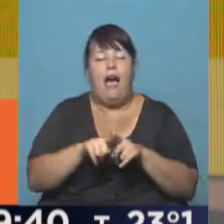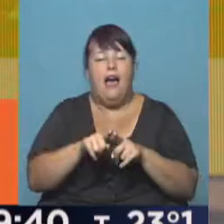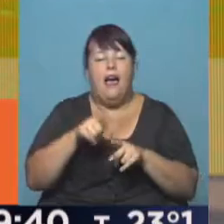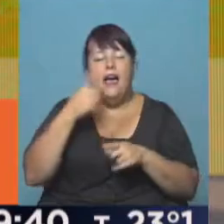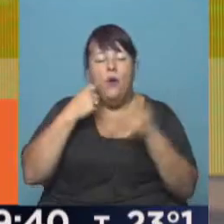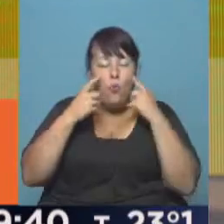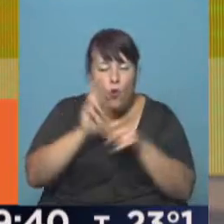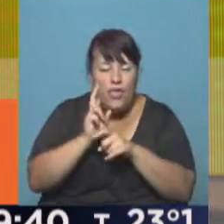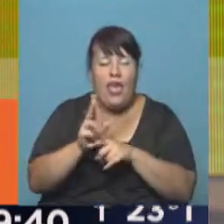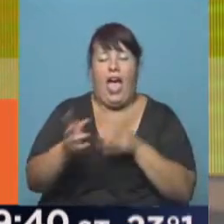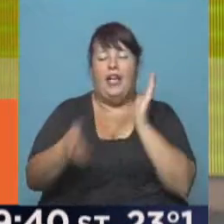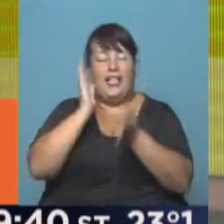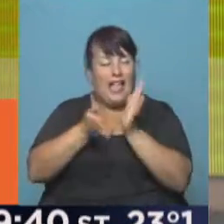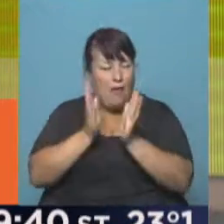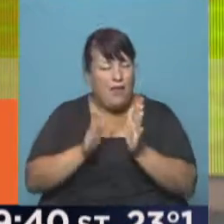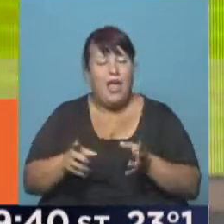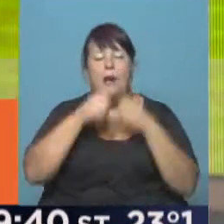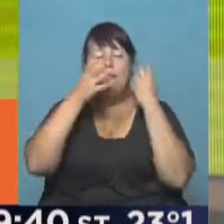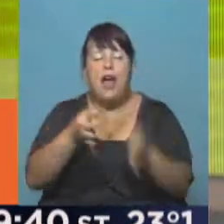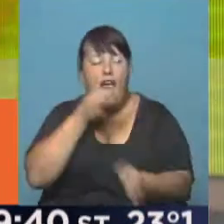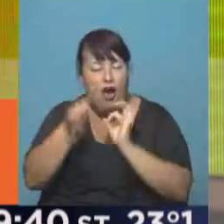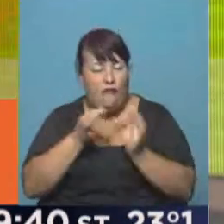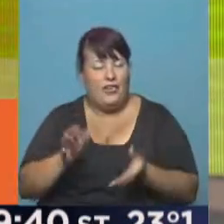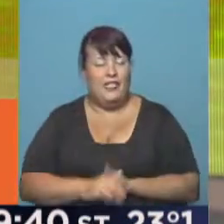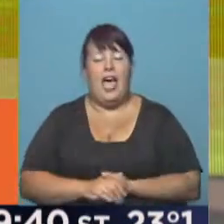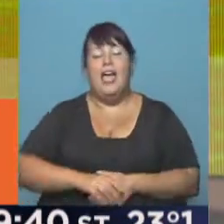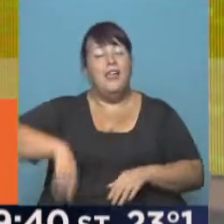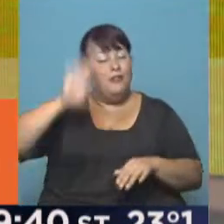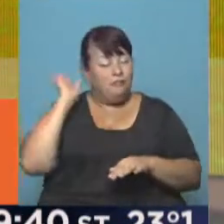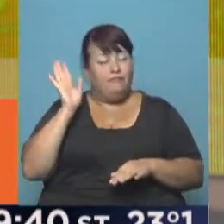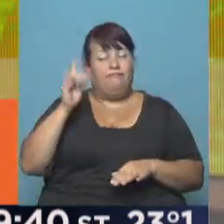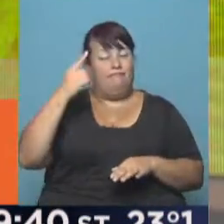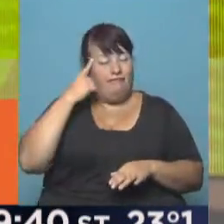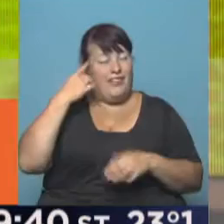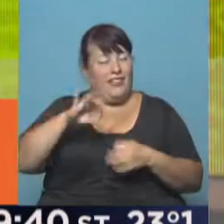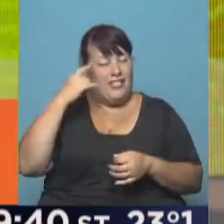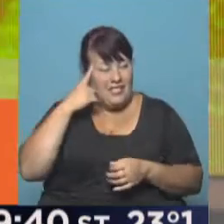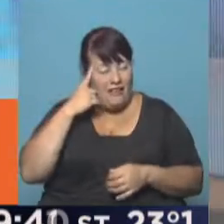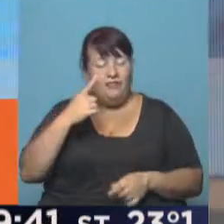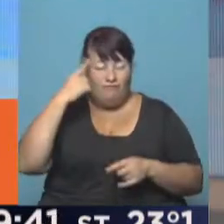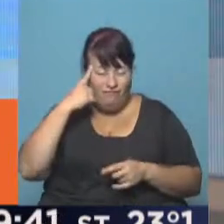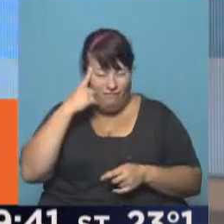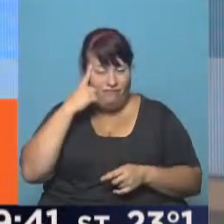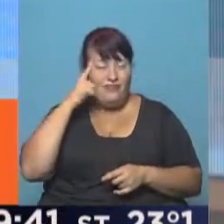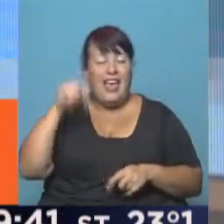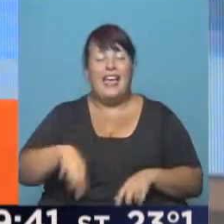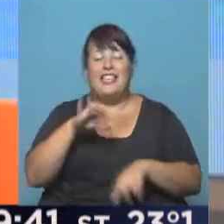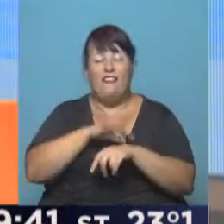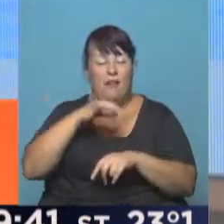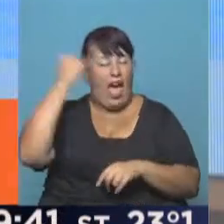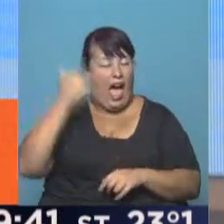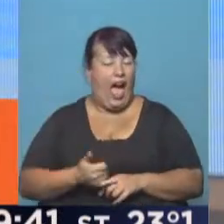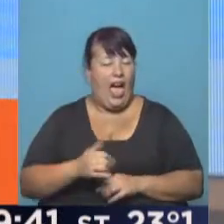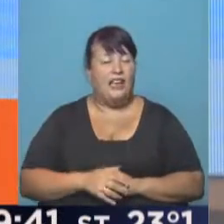las medidas de curación, en mejorar el diagnóstico y sobre todo tomar conciencia de que esta enfermedad